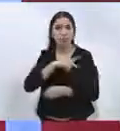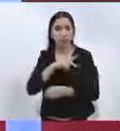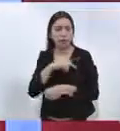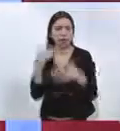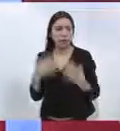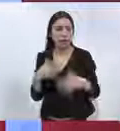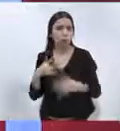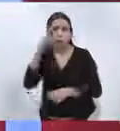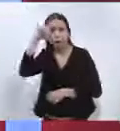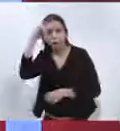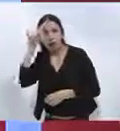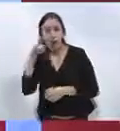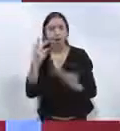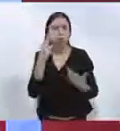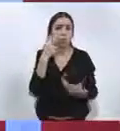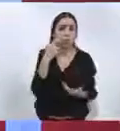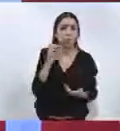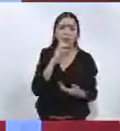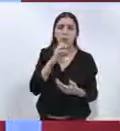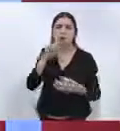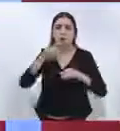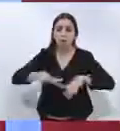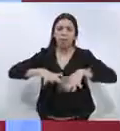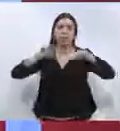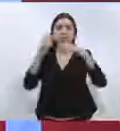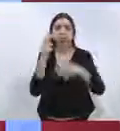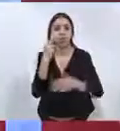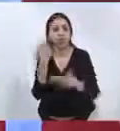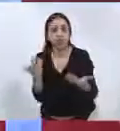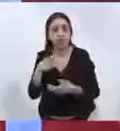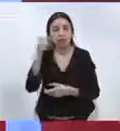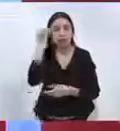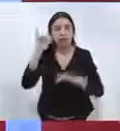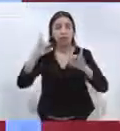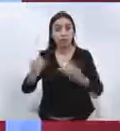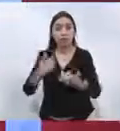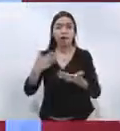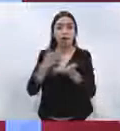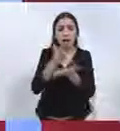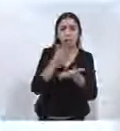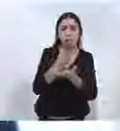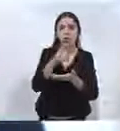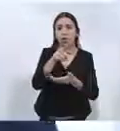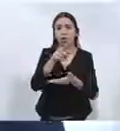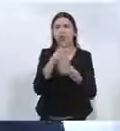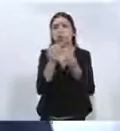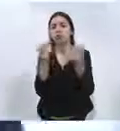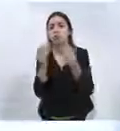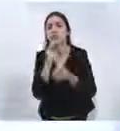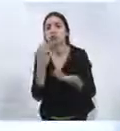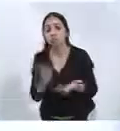Fondo Ganadero, en parte, pero ustedes ya están ofreciendo incluso también unas medidas alternativas. Sí,